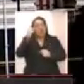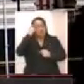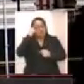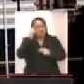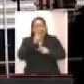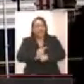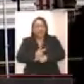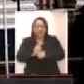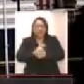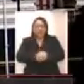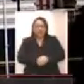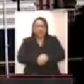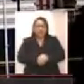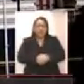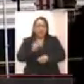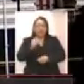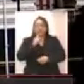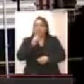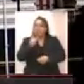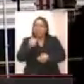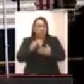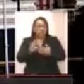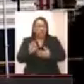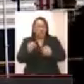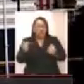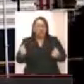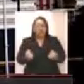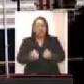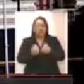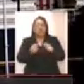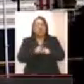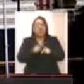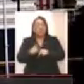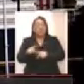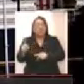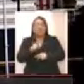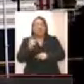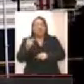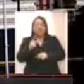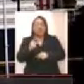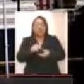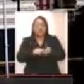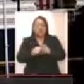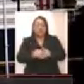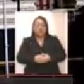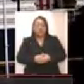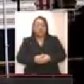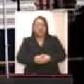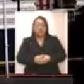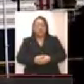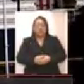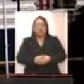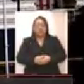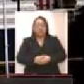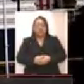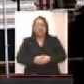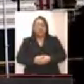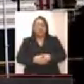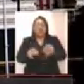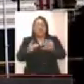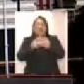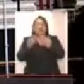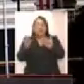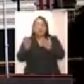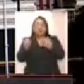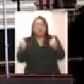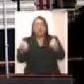ponderación, porque no es correcto. Afecta además no solamente a los cónyuges, afecta a